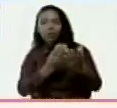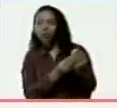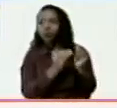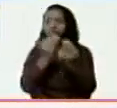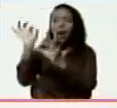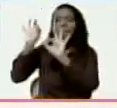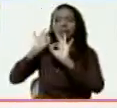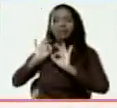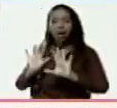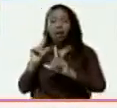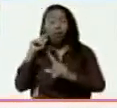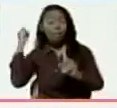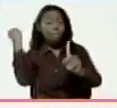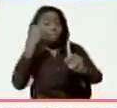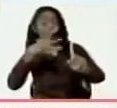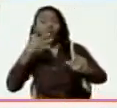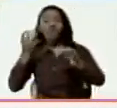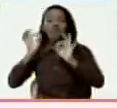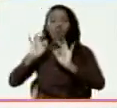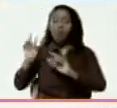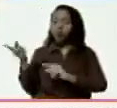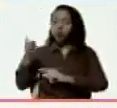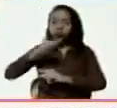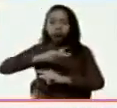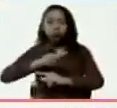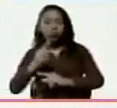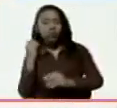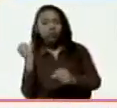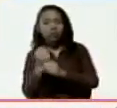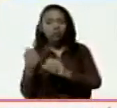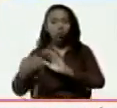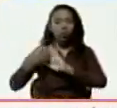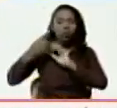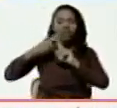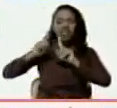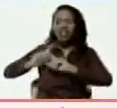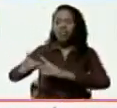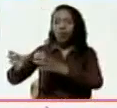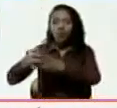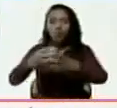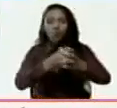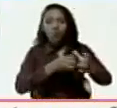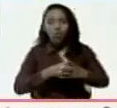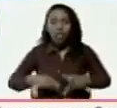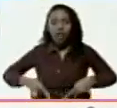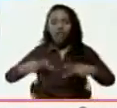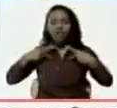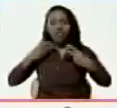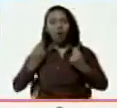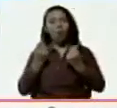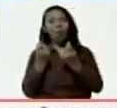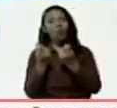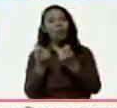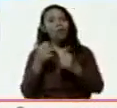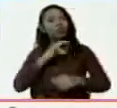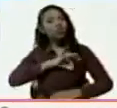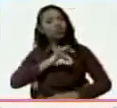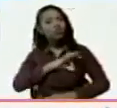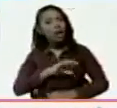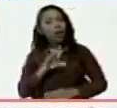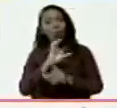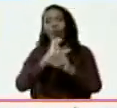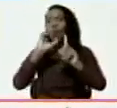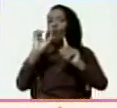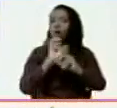sobre el impacto de la medida coercitiva unilaterales sobre los distintos sectores de la vida económica social y